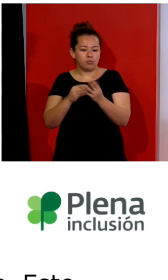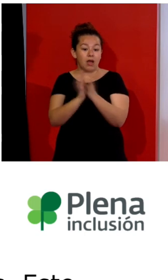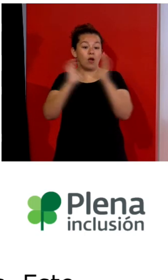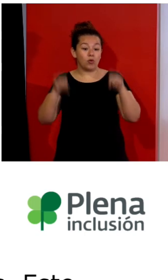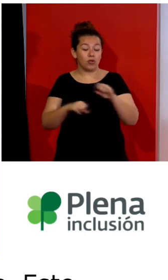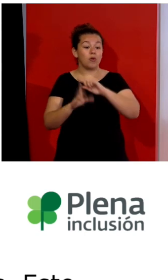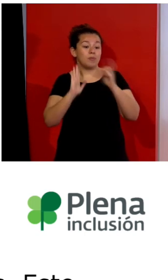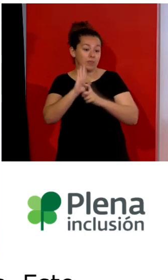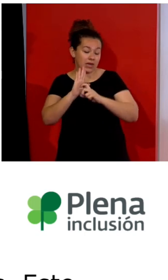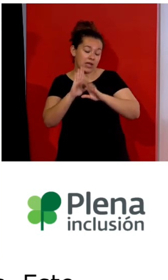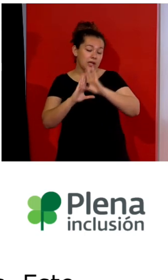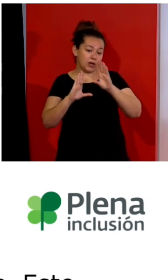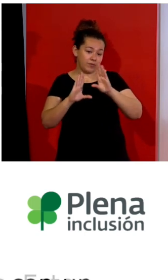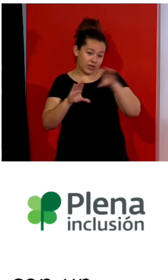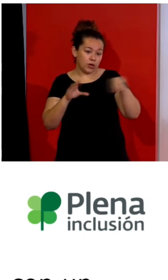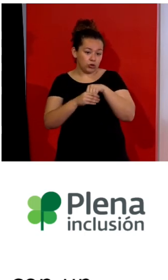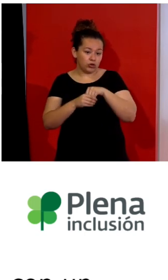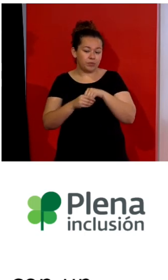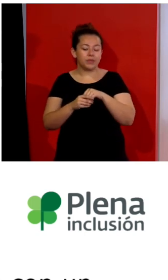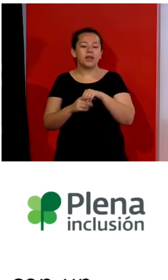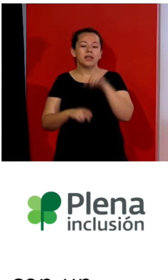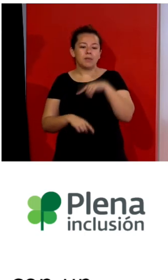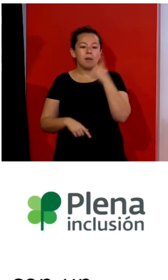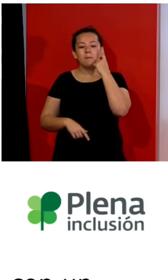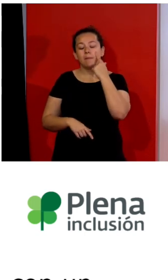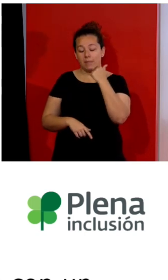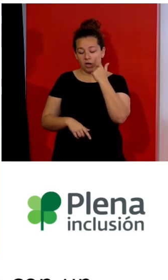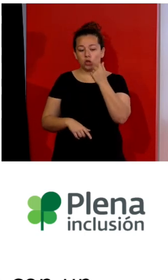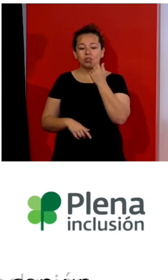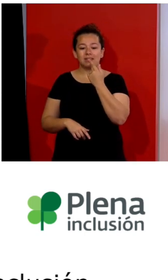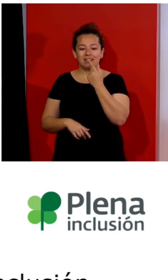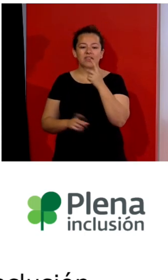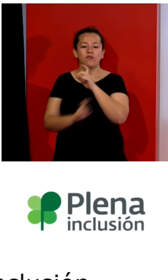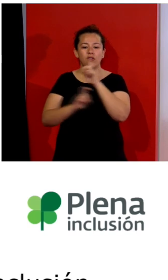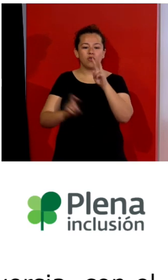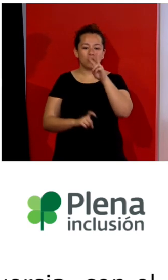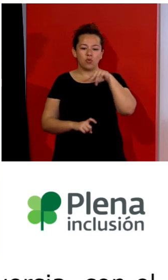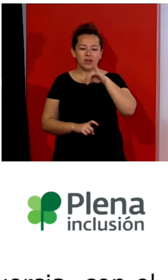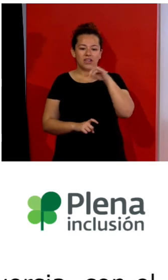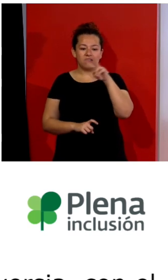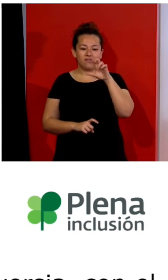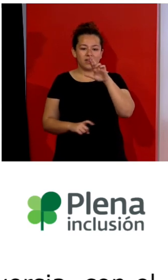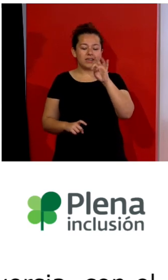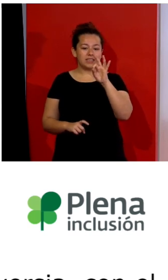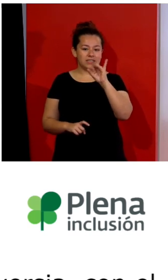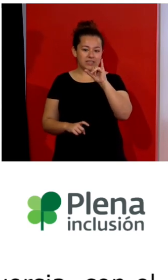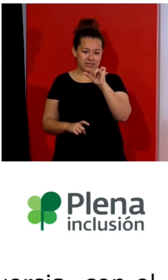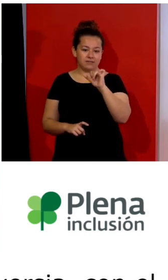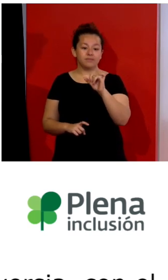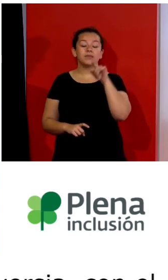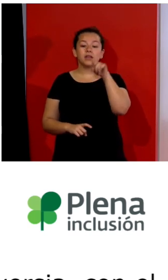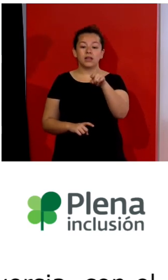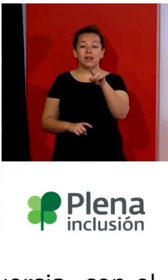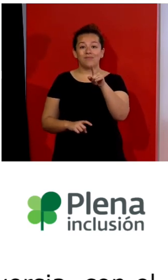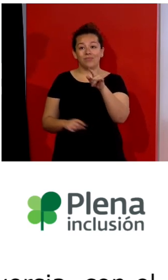Inclusión, Banco Santander y la Fundación Universia, con el fin de desarrollar líneas de colaboración en materia de ayuda a la discapacidad